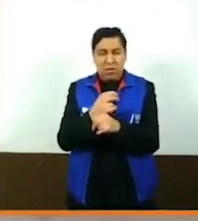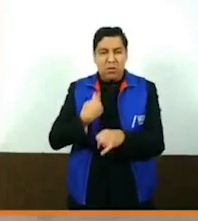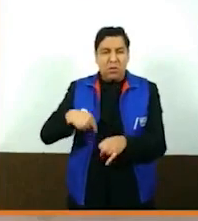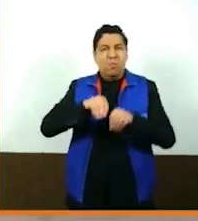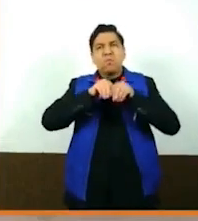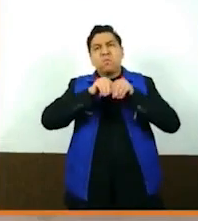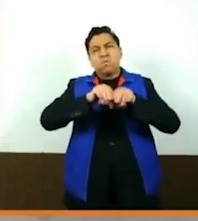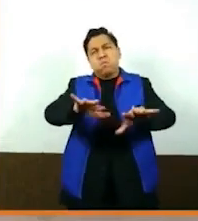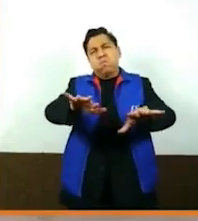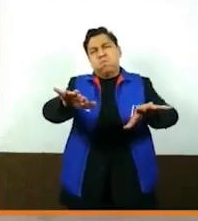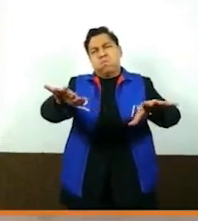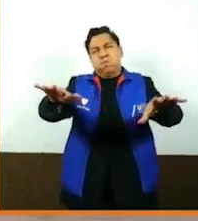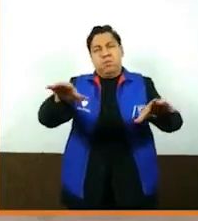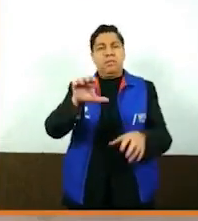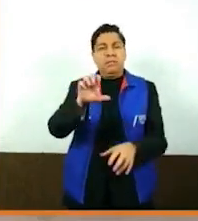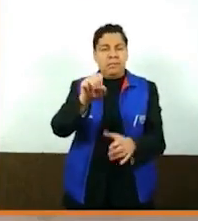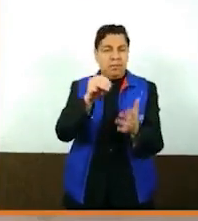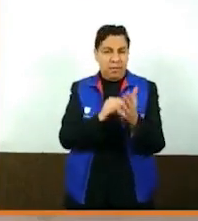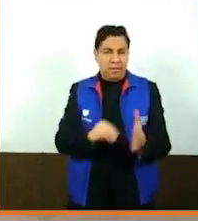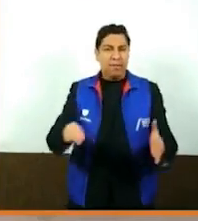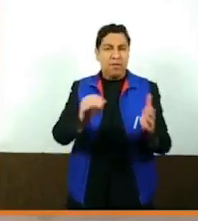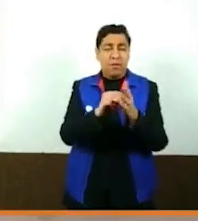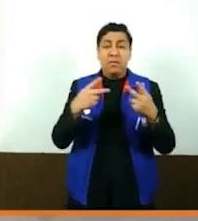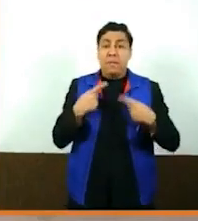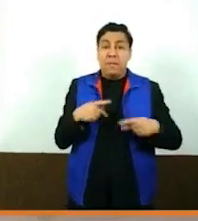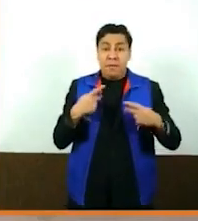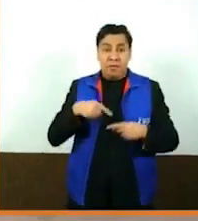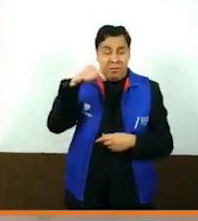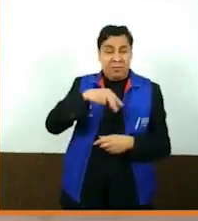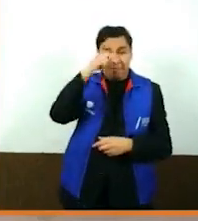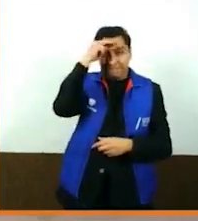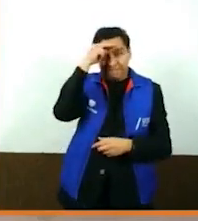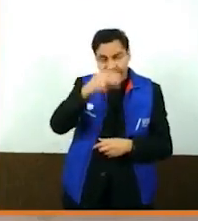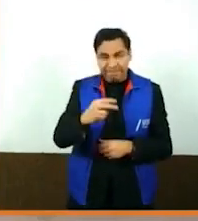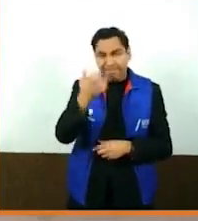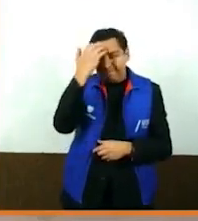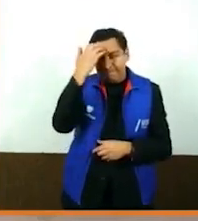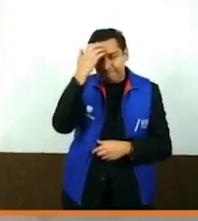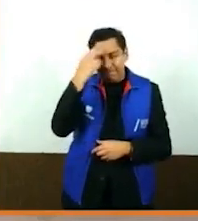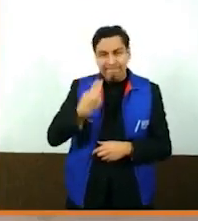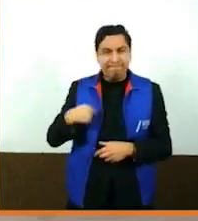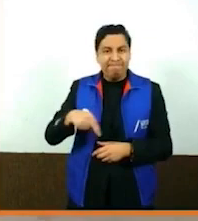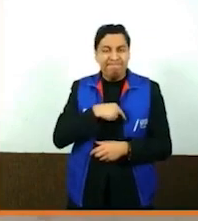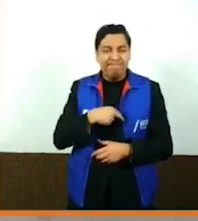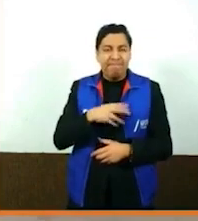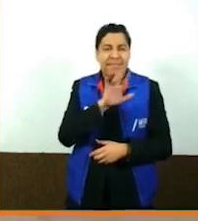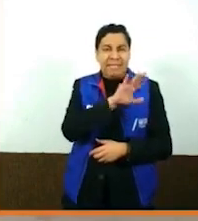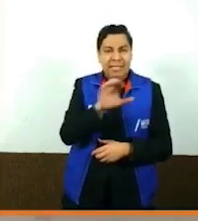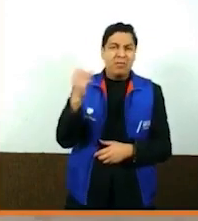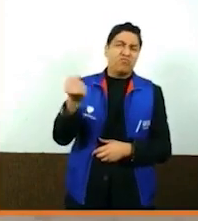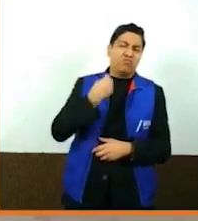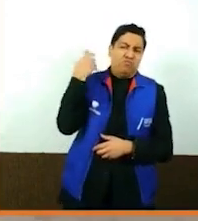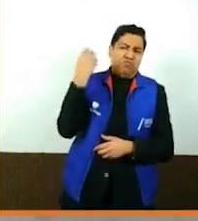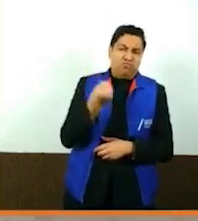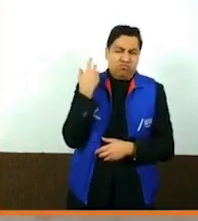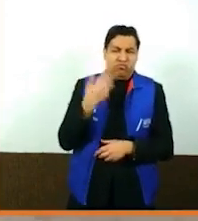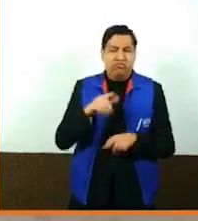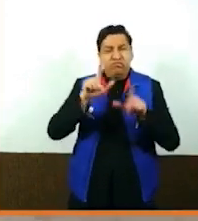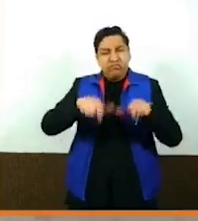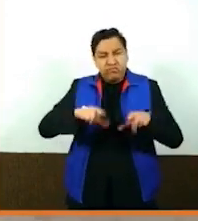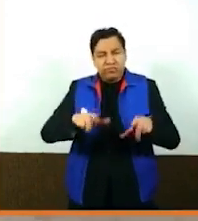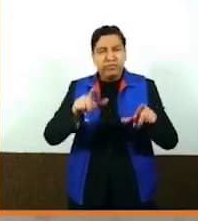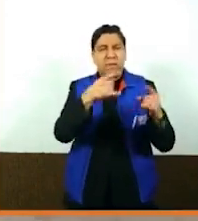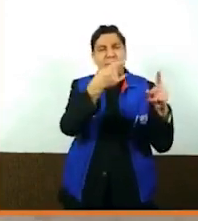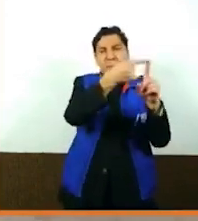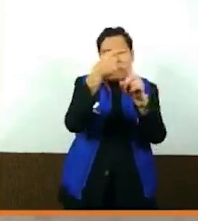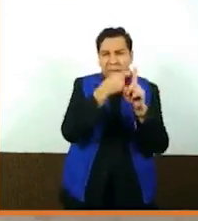más de 60 millones de personas en el país. Asimismo, realizamos más de 500 conferencias y webinars